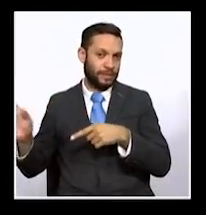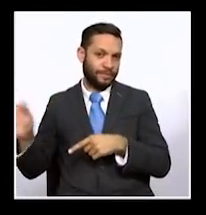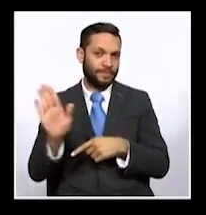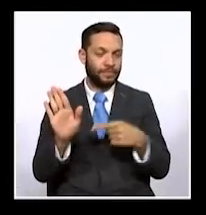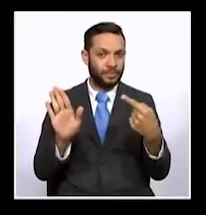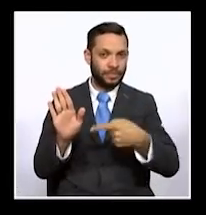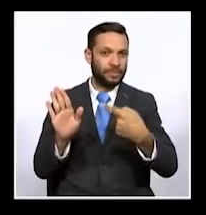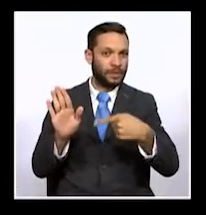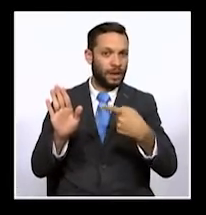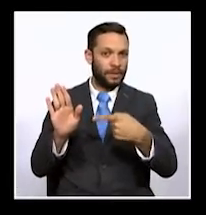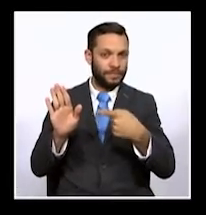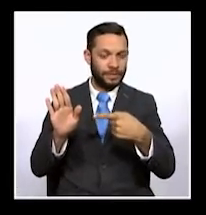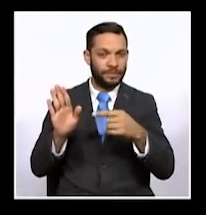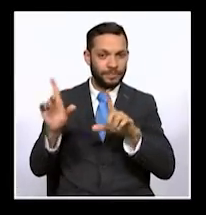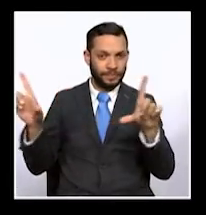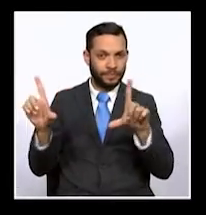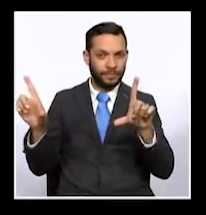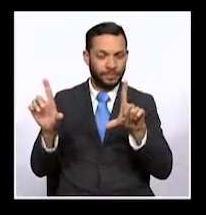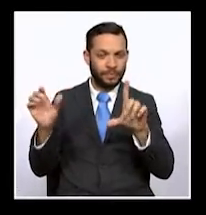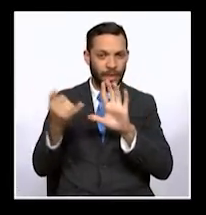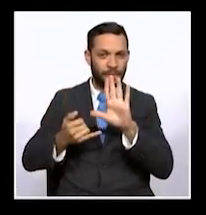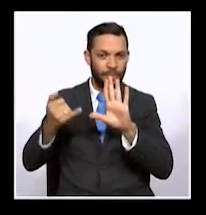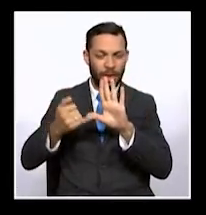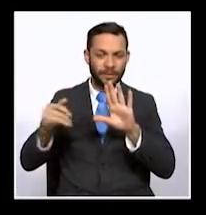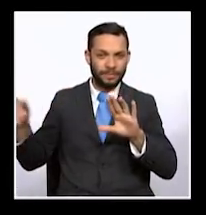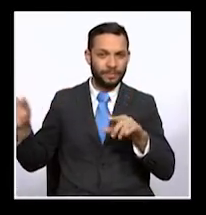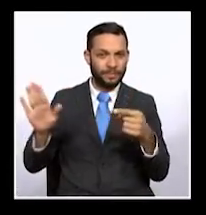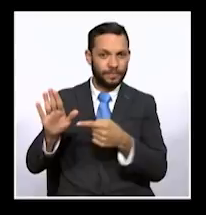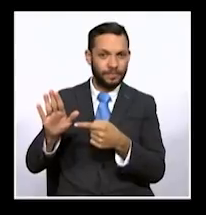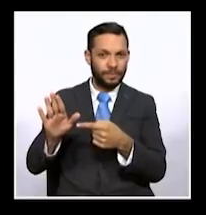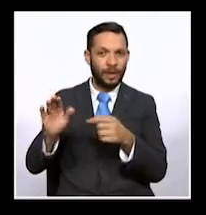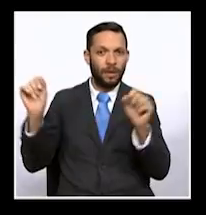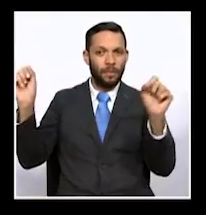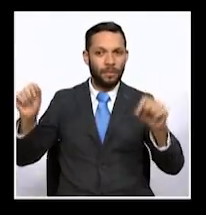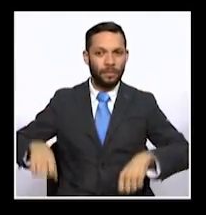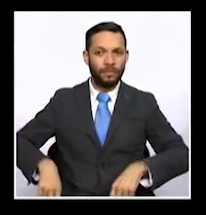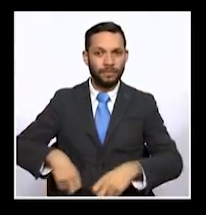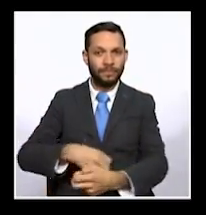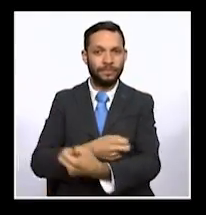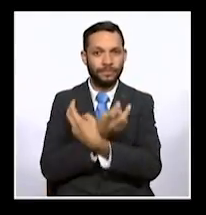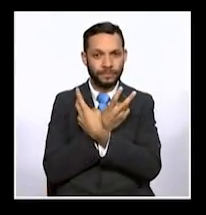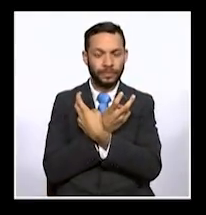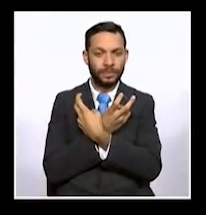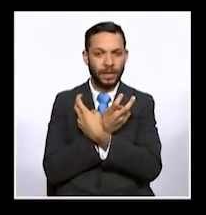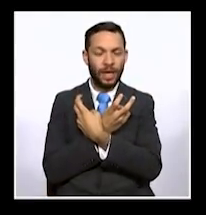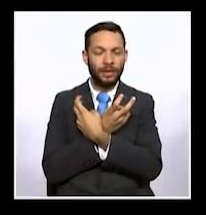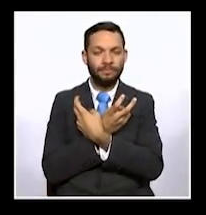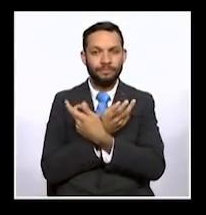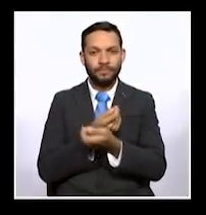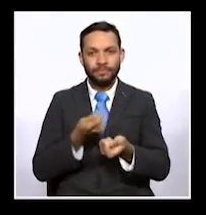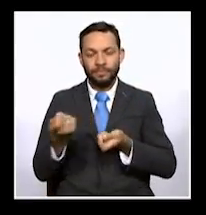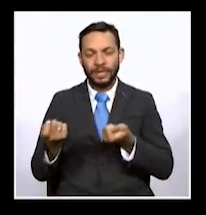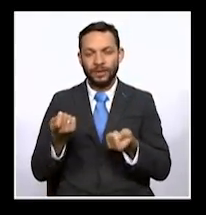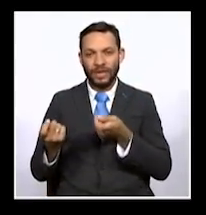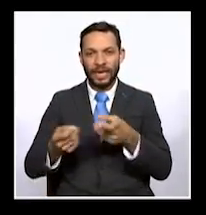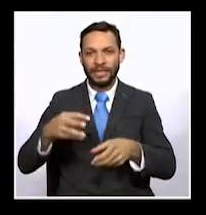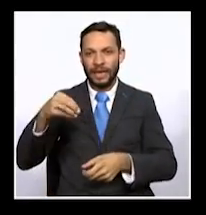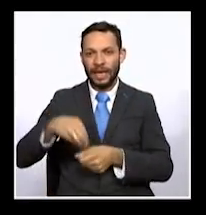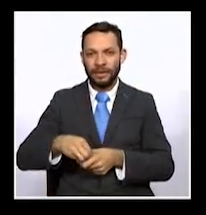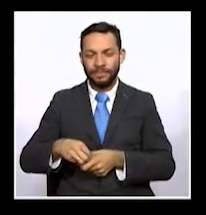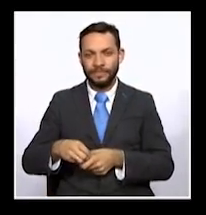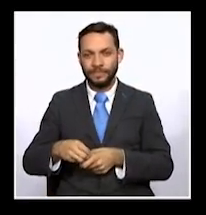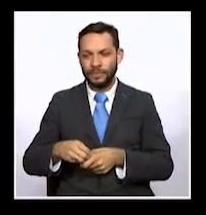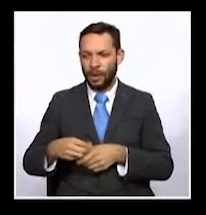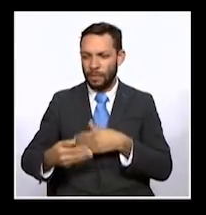tenemos ahí en pantalla, entonces podemos ver tanto el fémur como la tibia. Este es un corte que vemos la rodilla de lado, pero entonces aquí vemos debajo